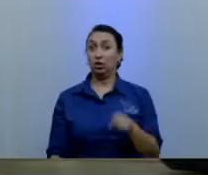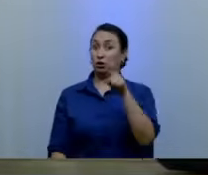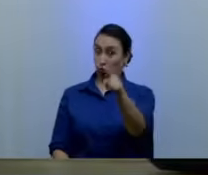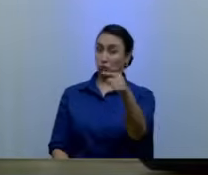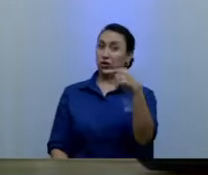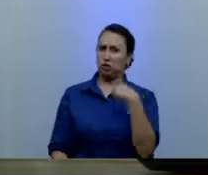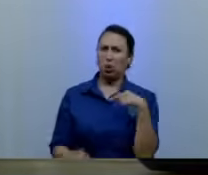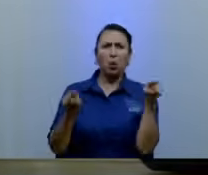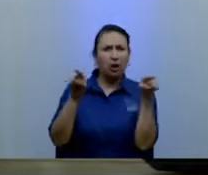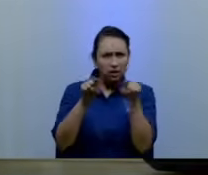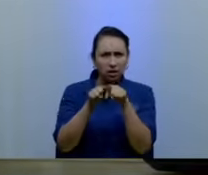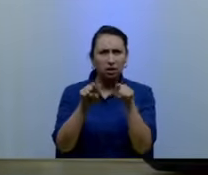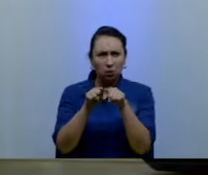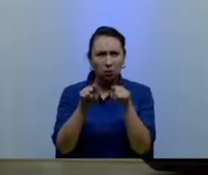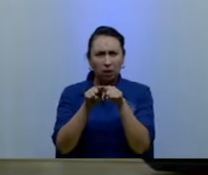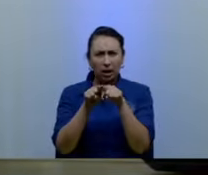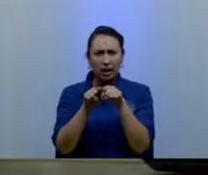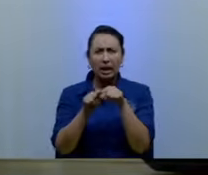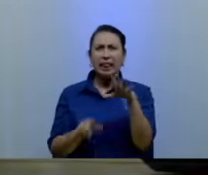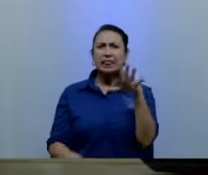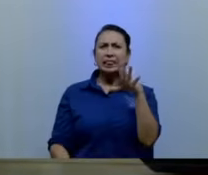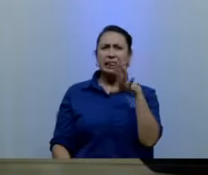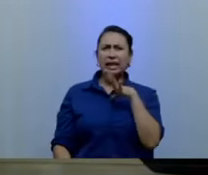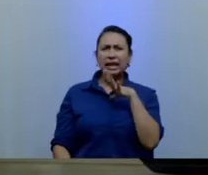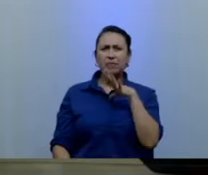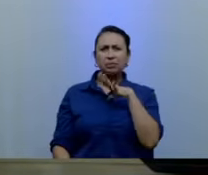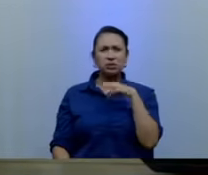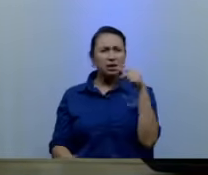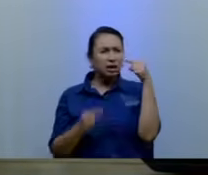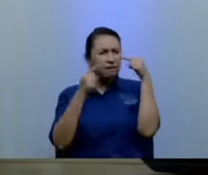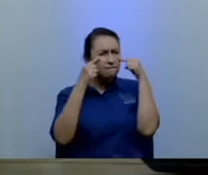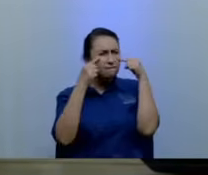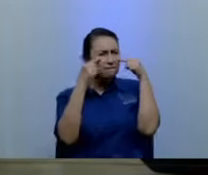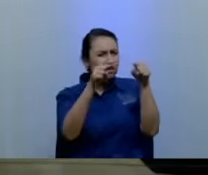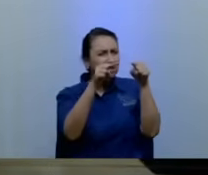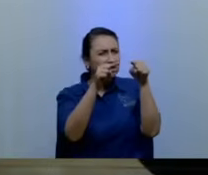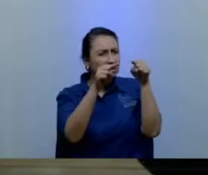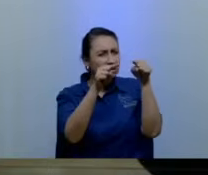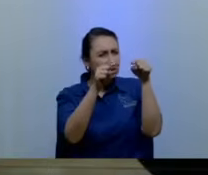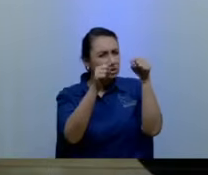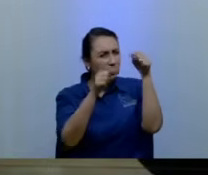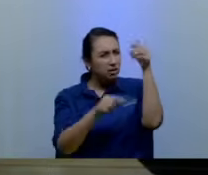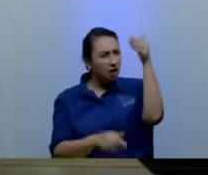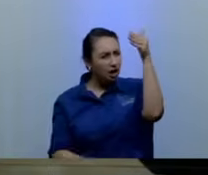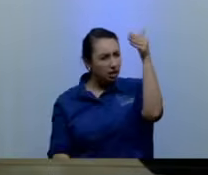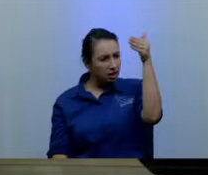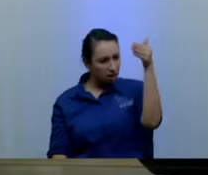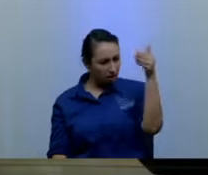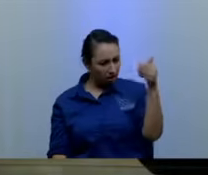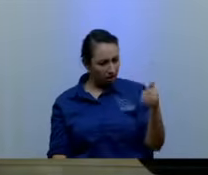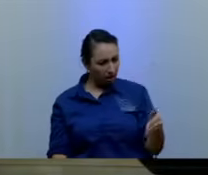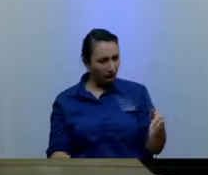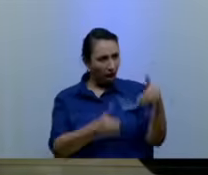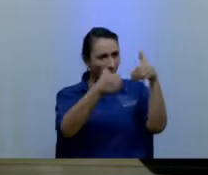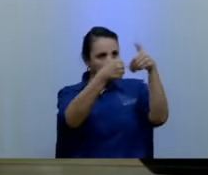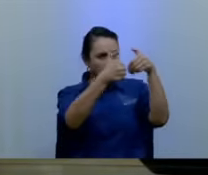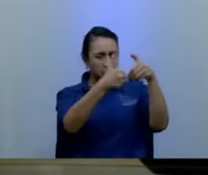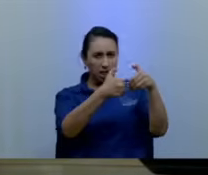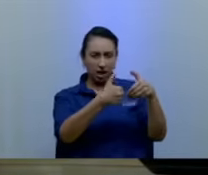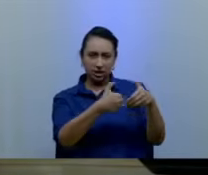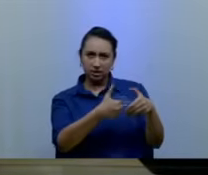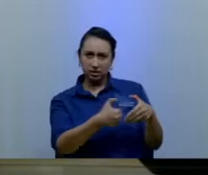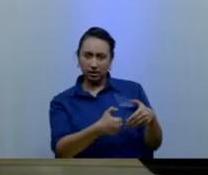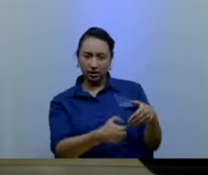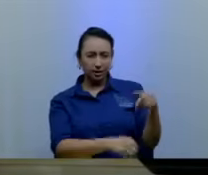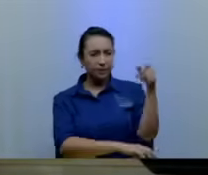¿Cómo identifica uno a nuestro Señor Jesucristo? Únicamente por revelación. ¿Cómo nos identificamos a nosotros mismos? Solamente